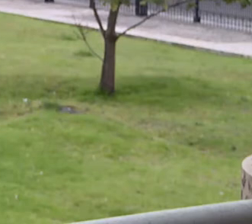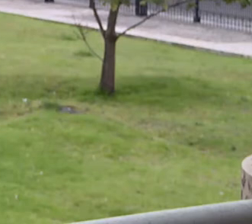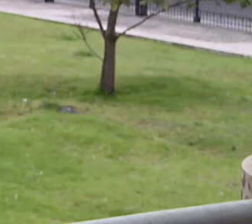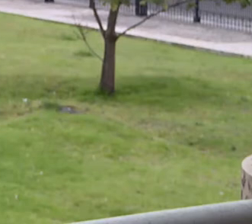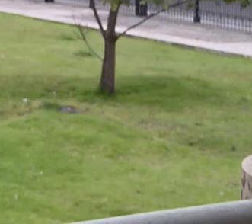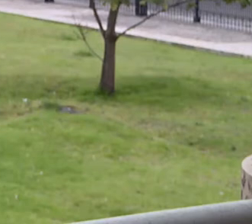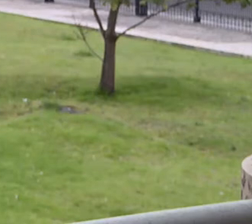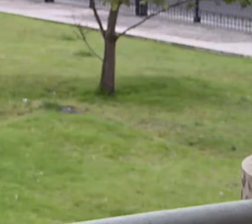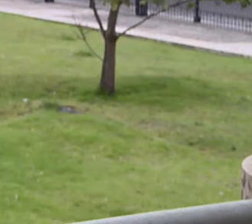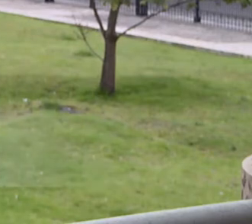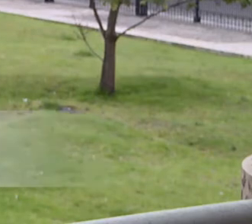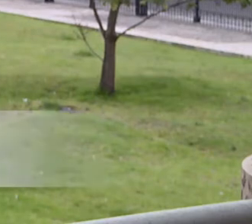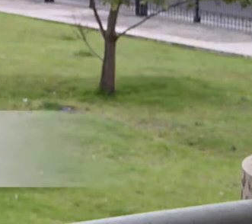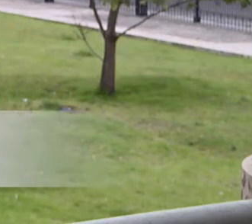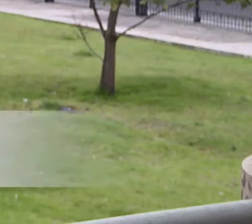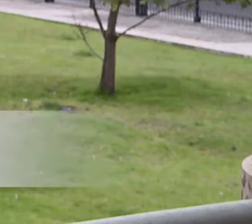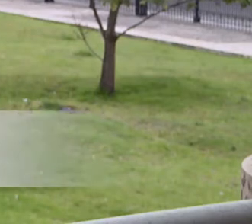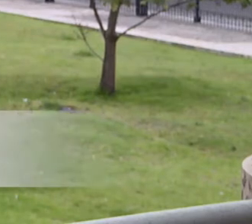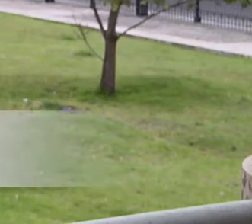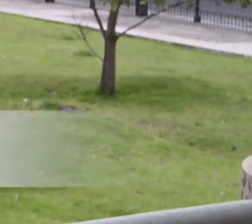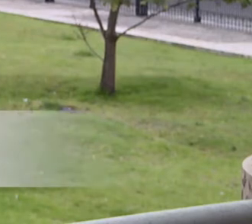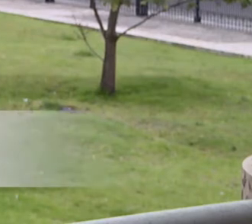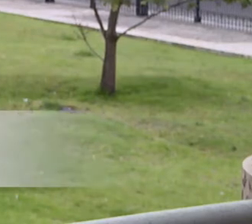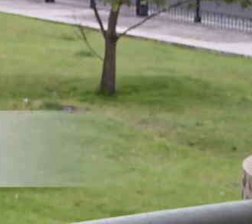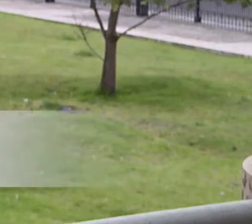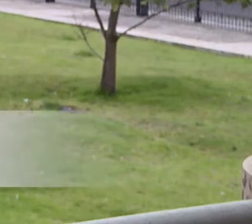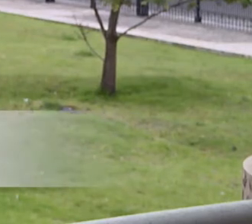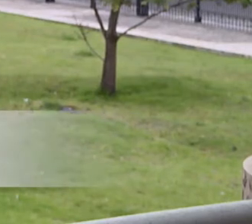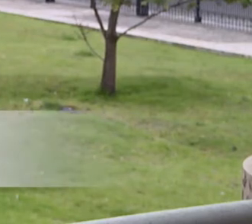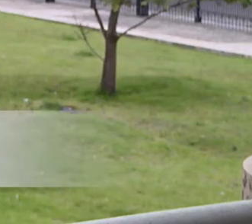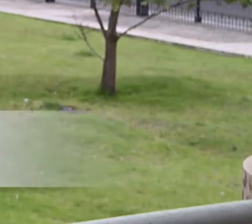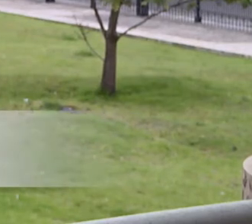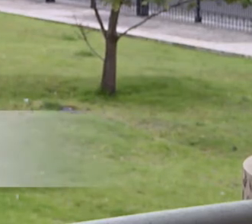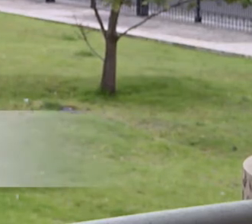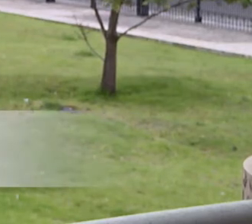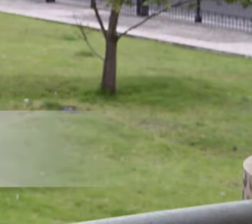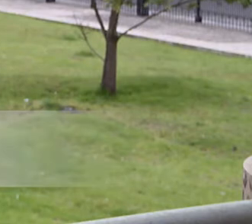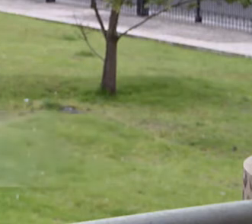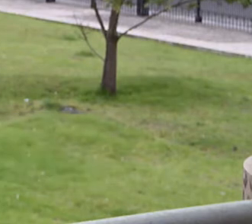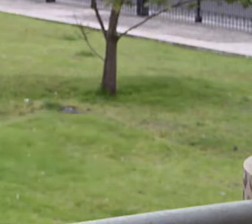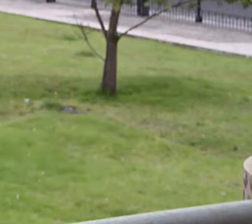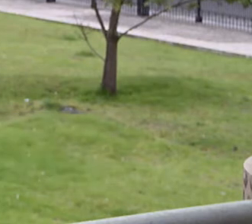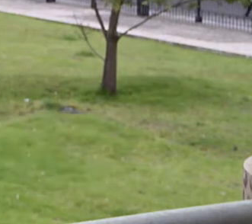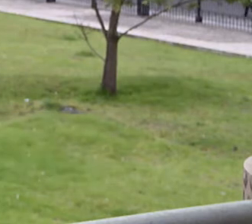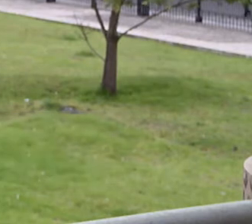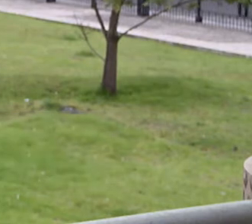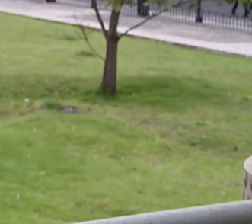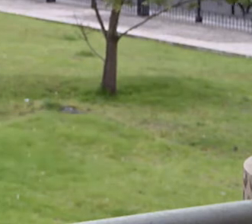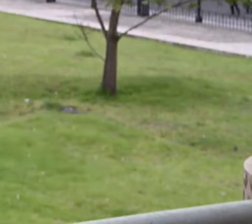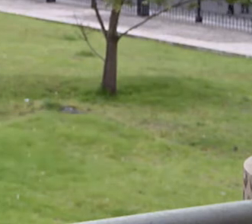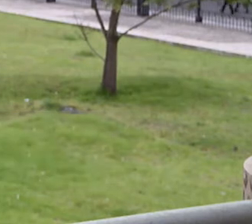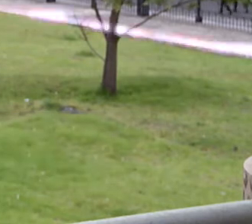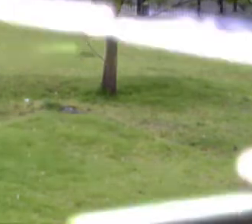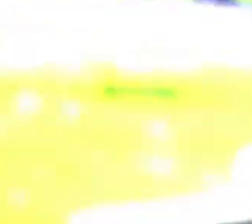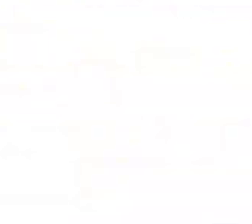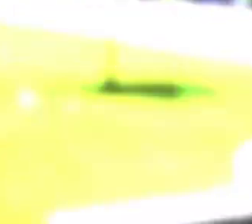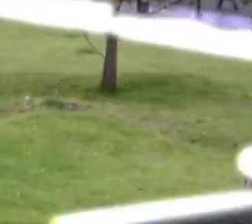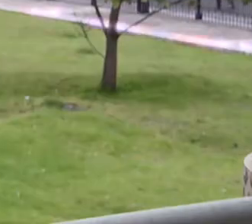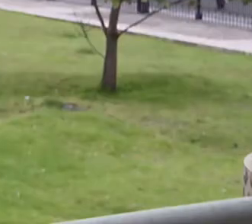La Dirección General Administrativa del Senado se apoya en 5 divisiones, las cuales son las encargadas de garantizar el funcionamiento administrativo de la